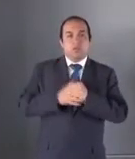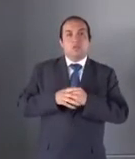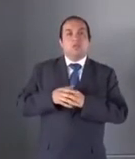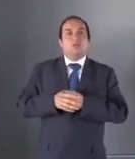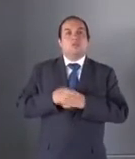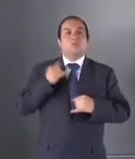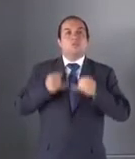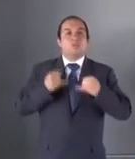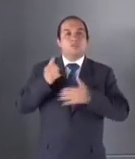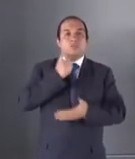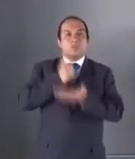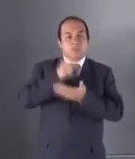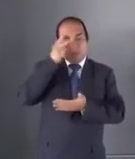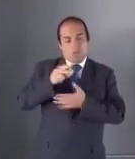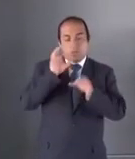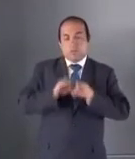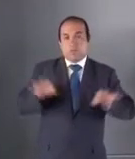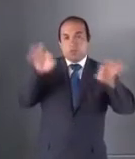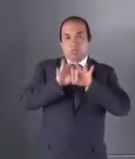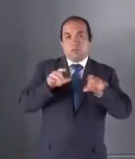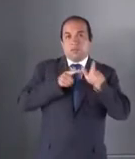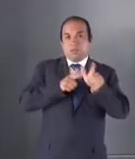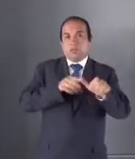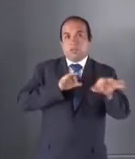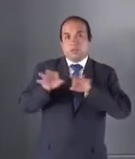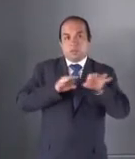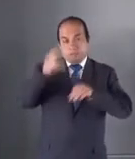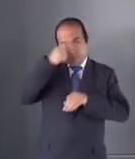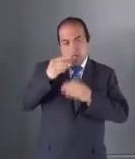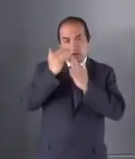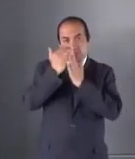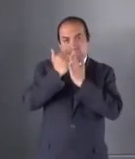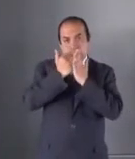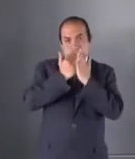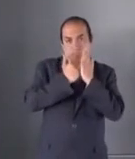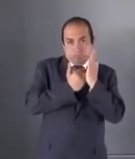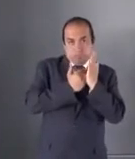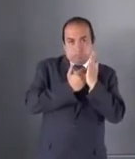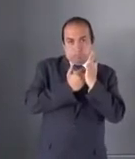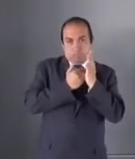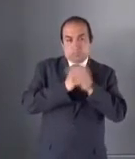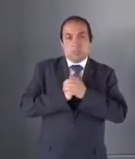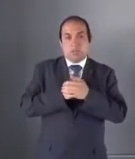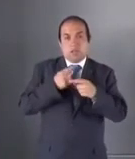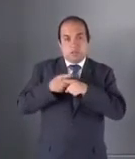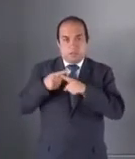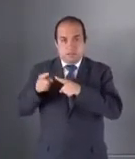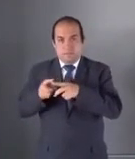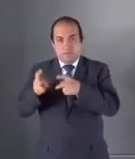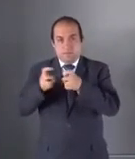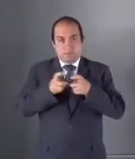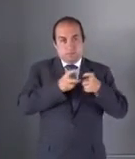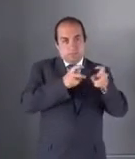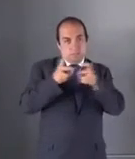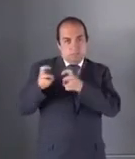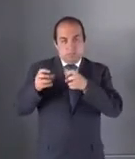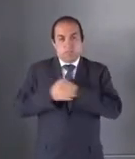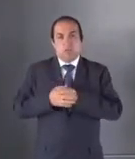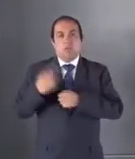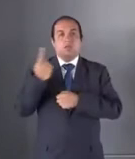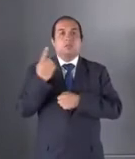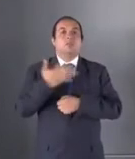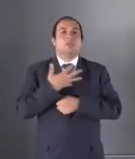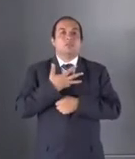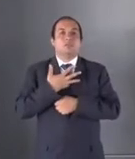fundamental. Y se va a seguir trabajando para poder ir reduciendo todavía más los distintos delitos a los que se